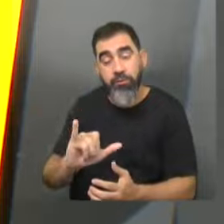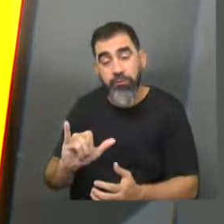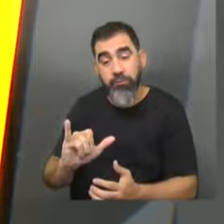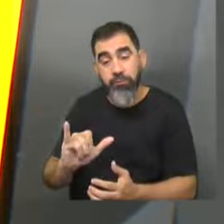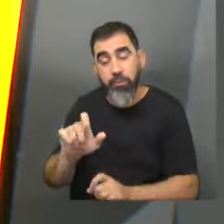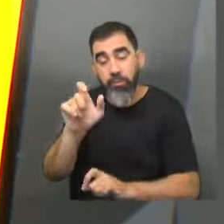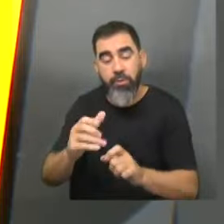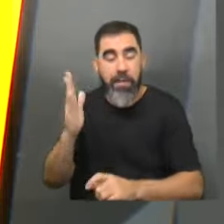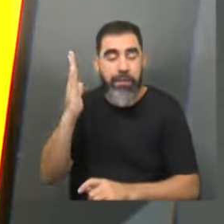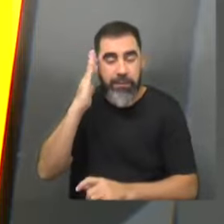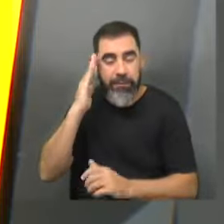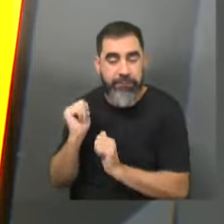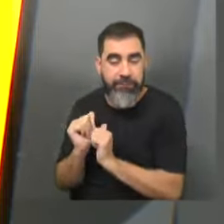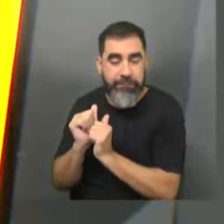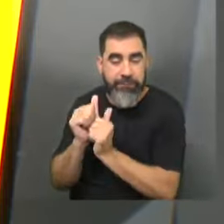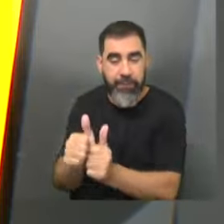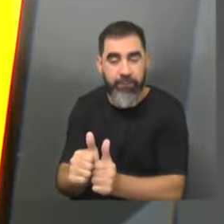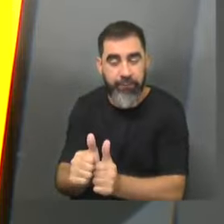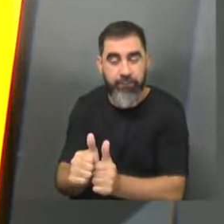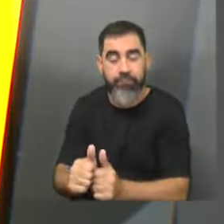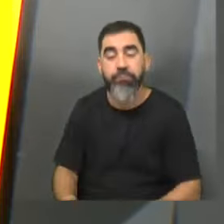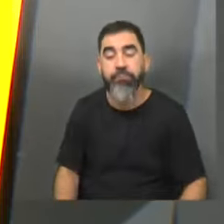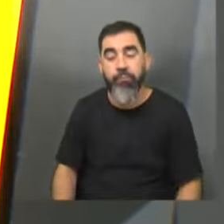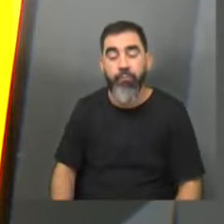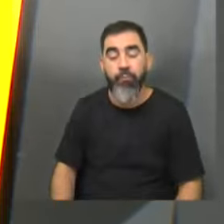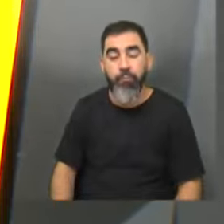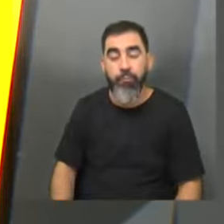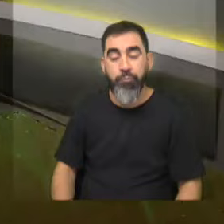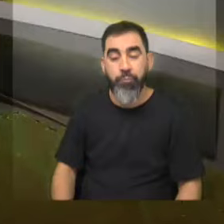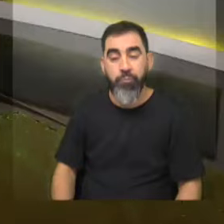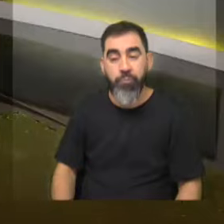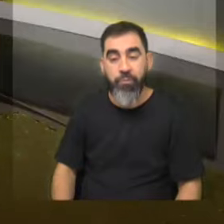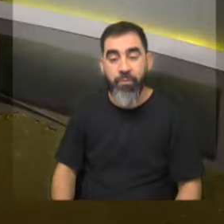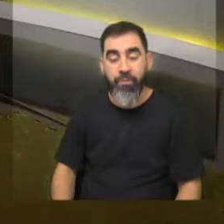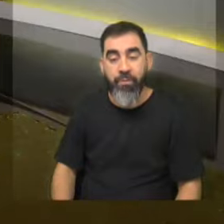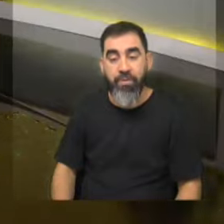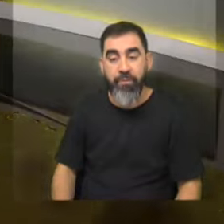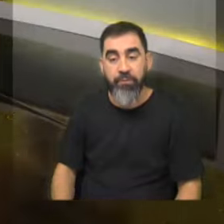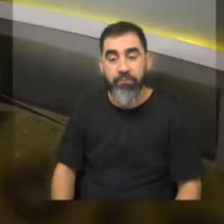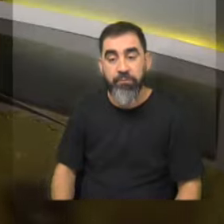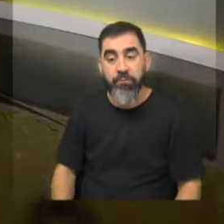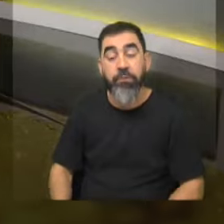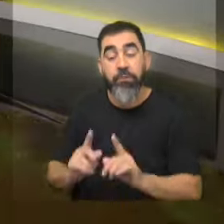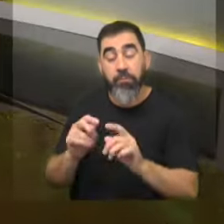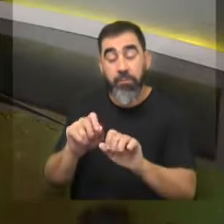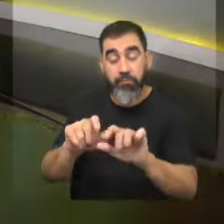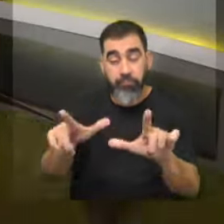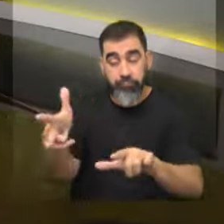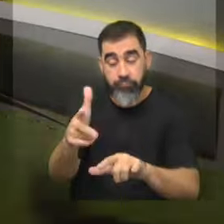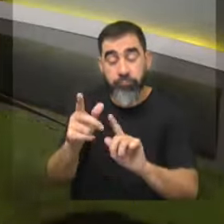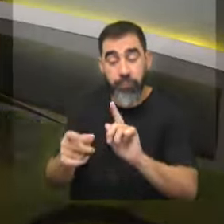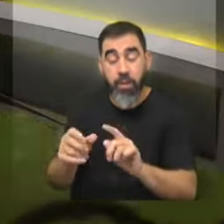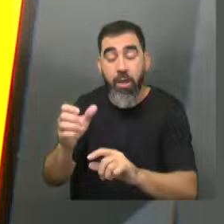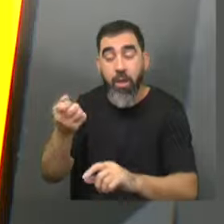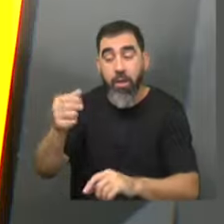de la gente que sabe, que tratamos de llevar esta ciencia, ¿no? Y explicarla con imágenes y también a través de los comentarios de